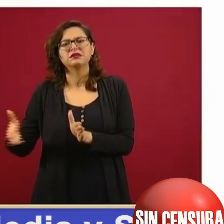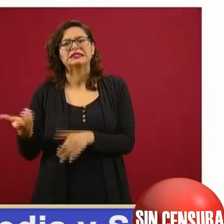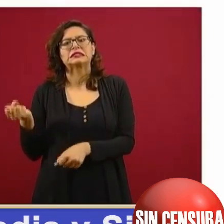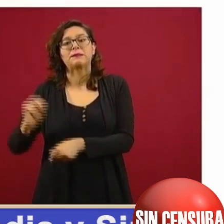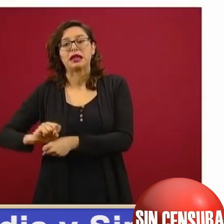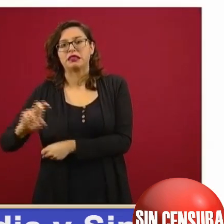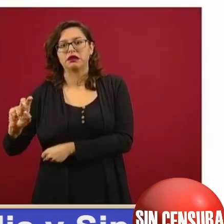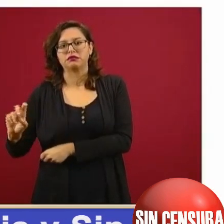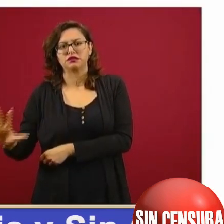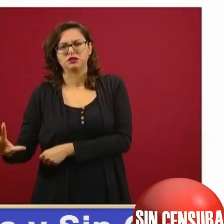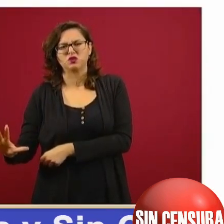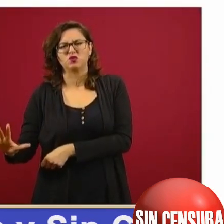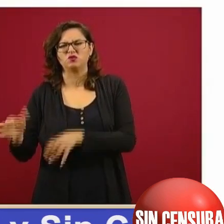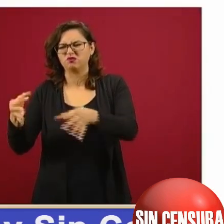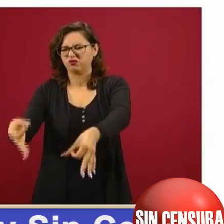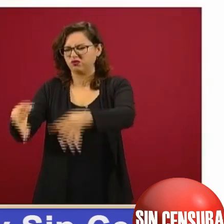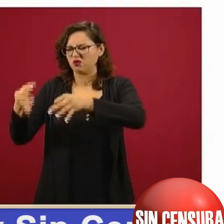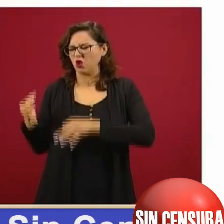epidemiológica